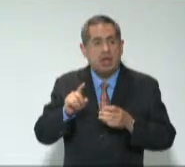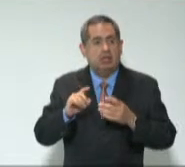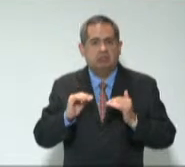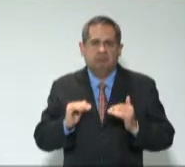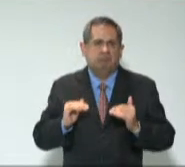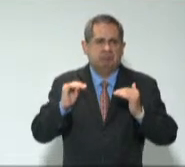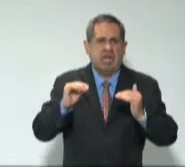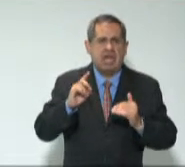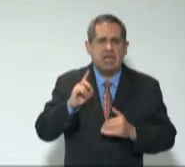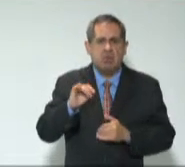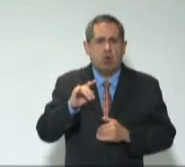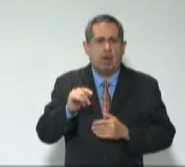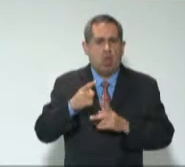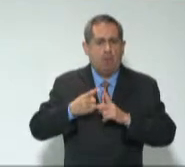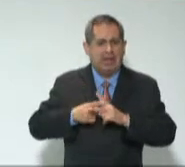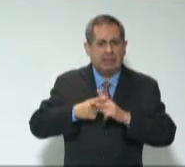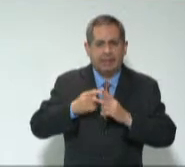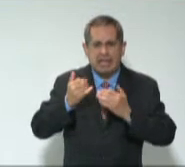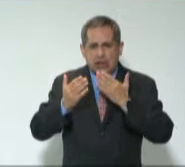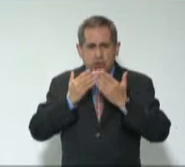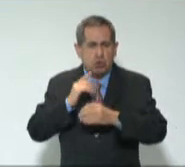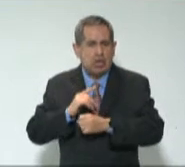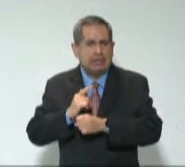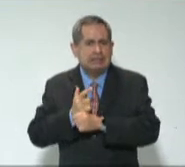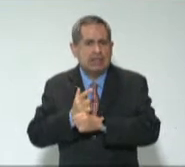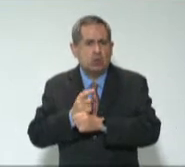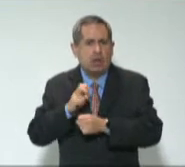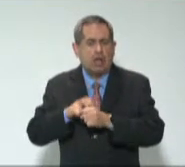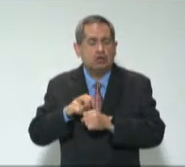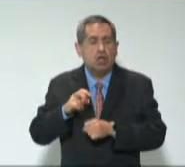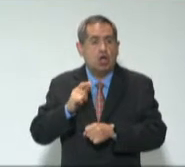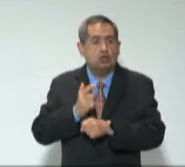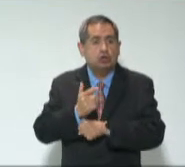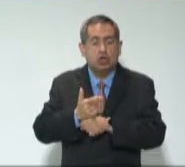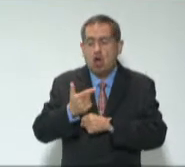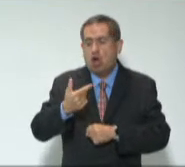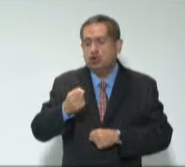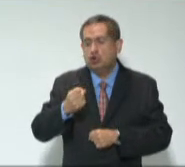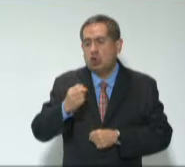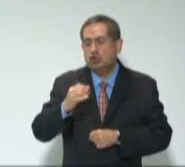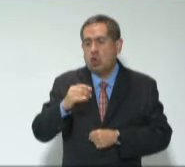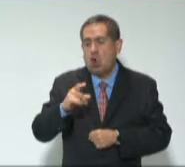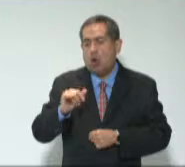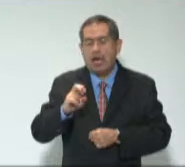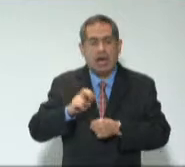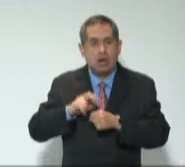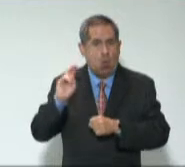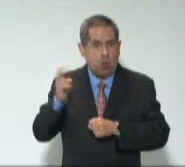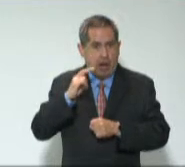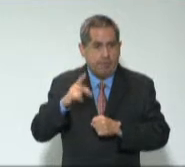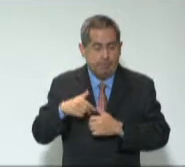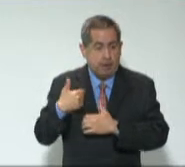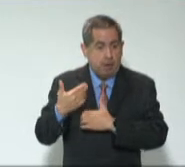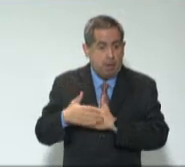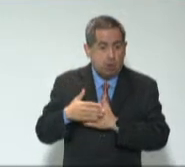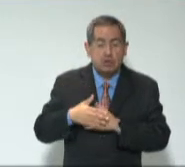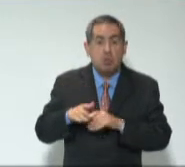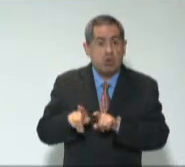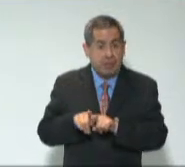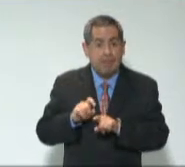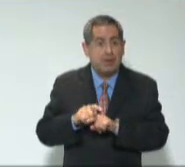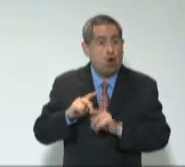economía matemática y estudios de licenciatura en sociología por la UNAM muy pronto también licenciado en derecho